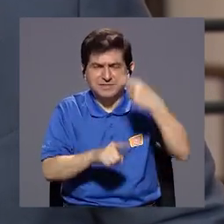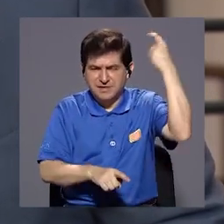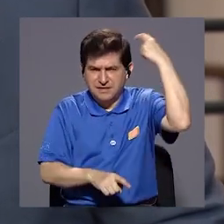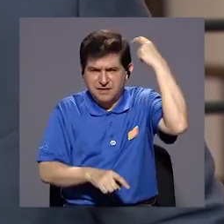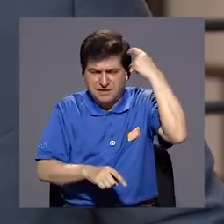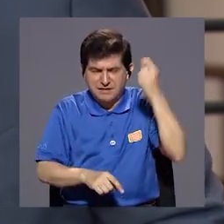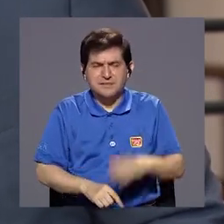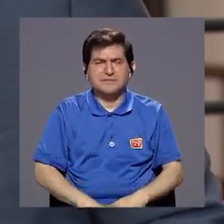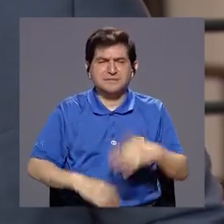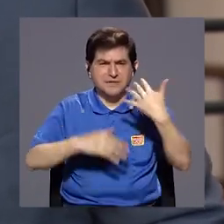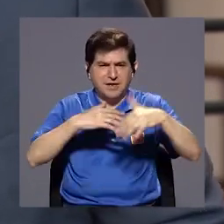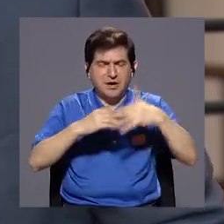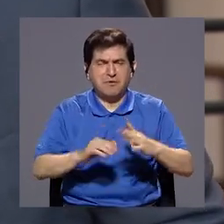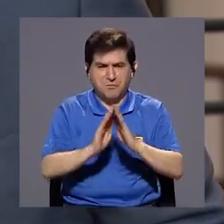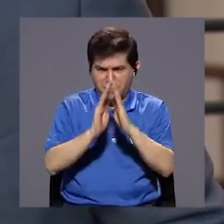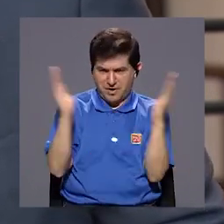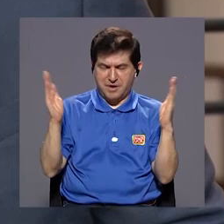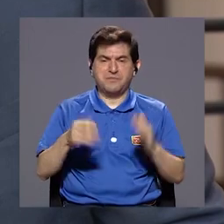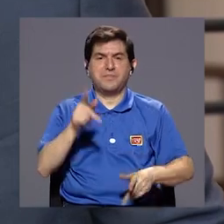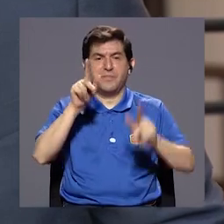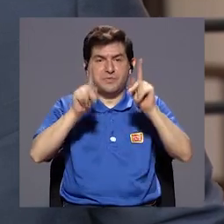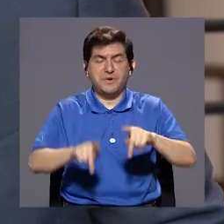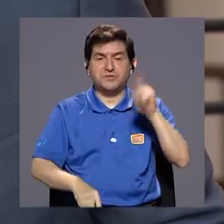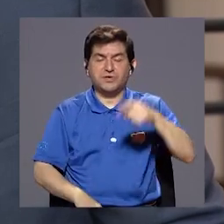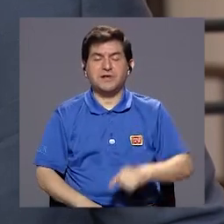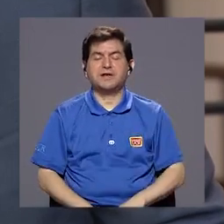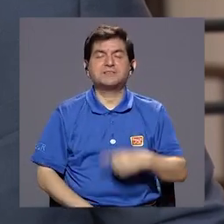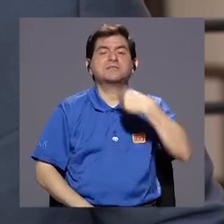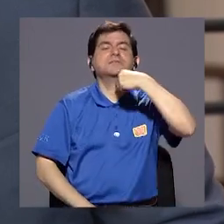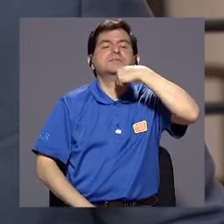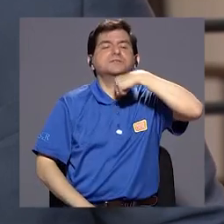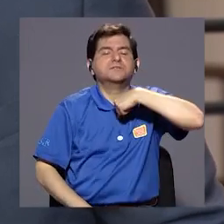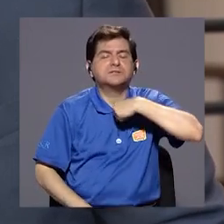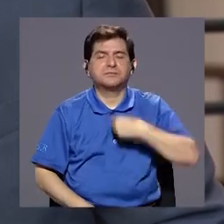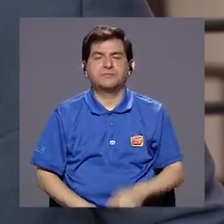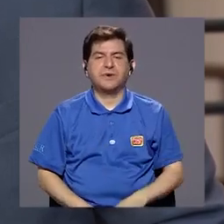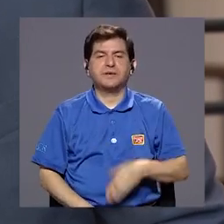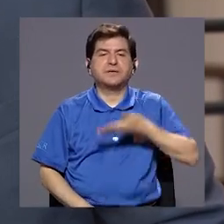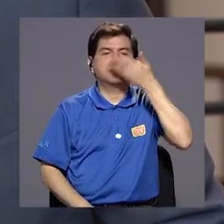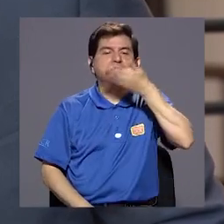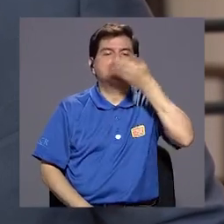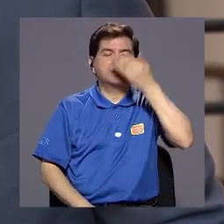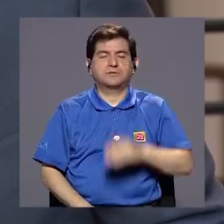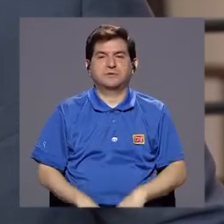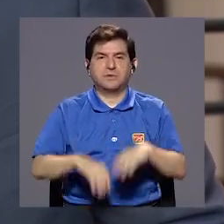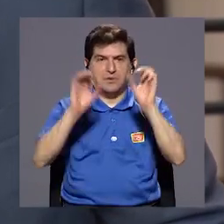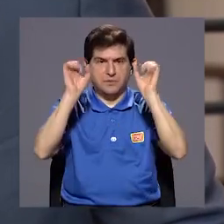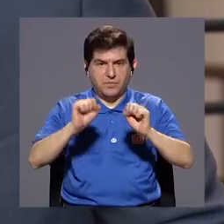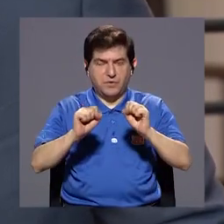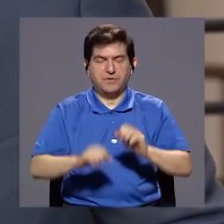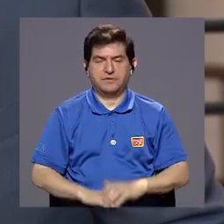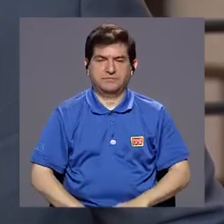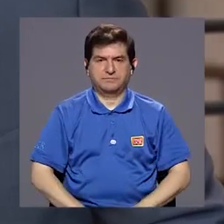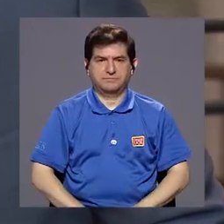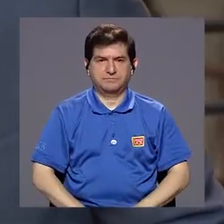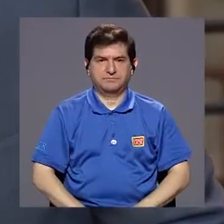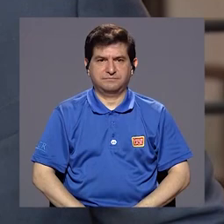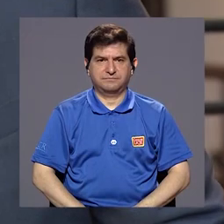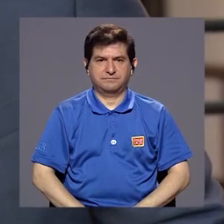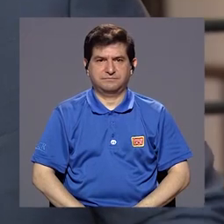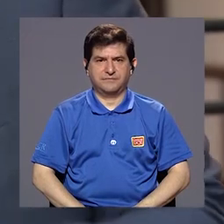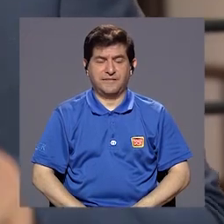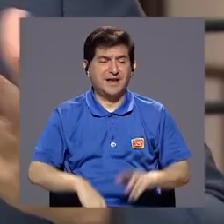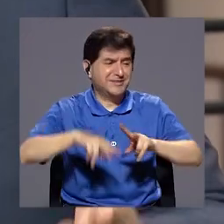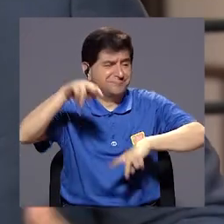puntuales pueden ocupar que la persona tenga una traqueostomía para poder respirar y mantener adecuado control de las secreciones que produce.